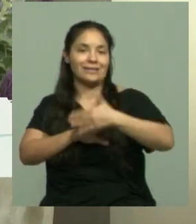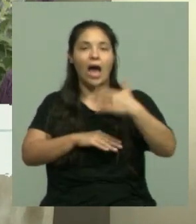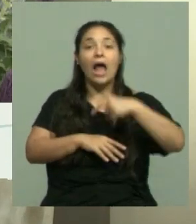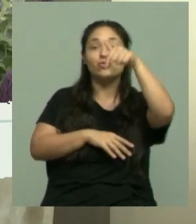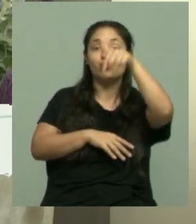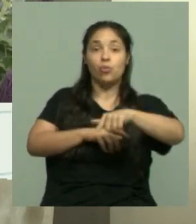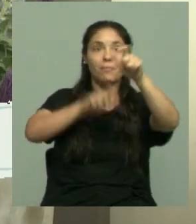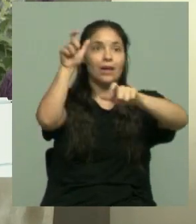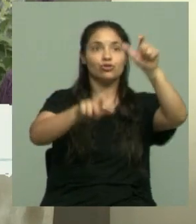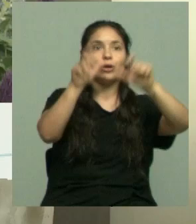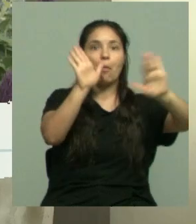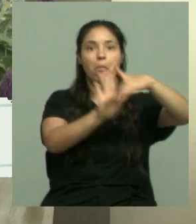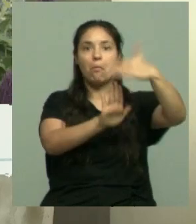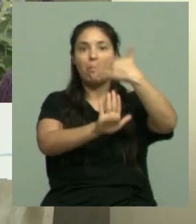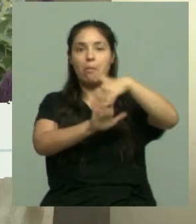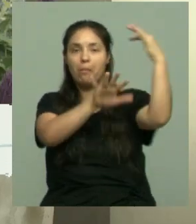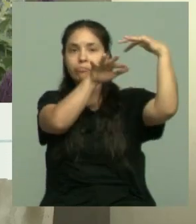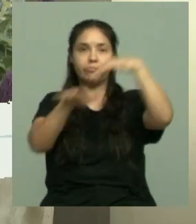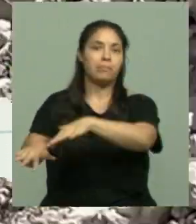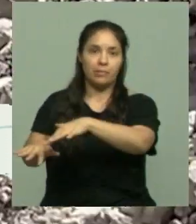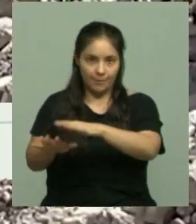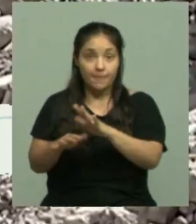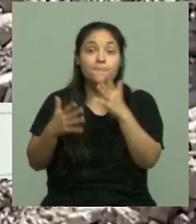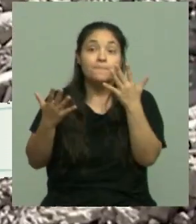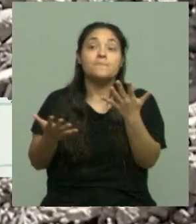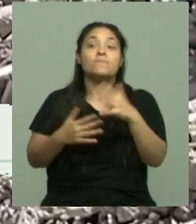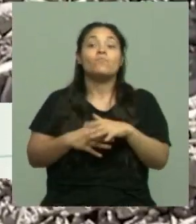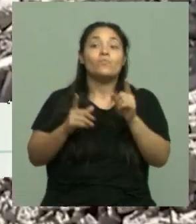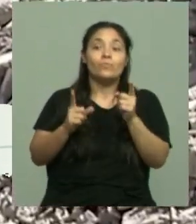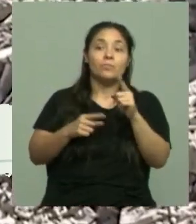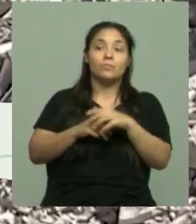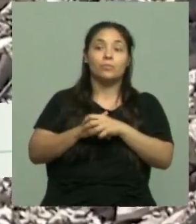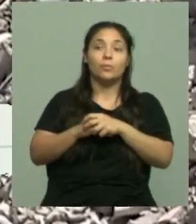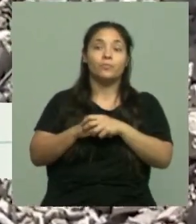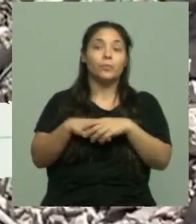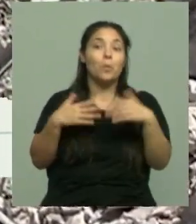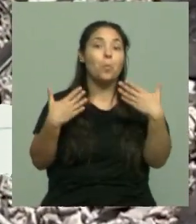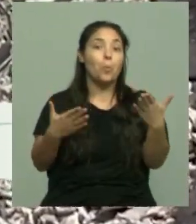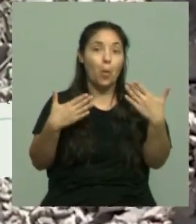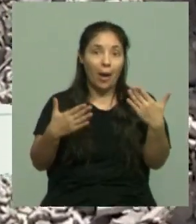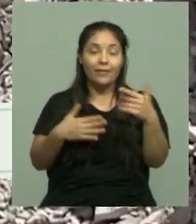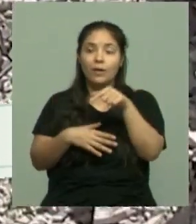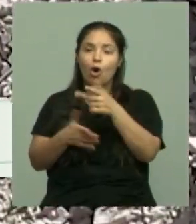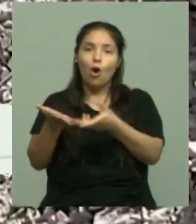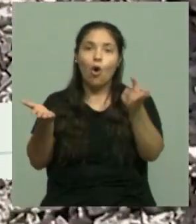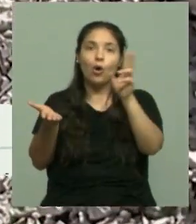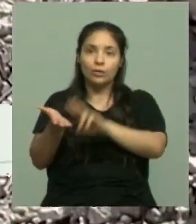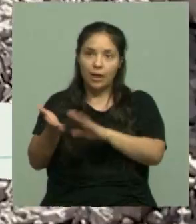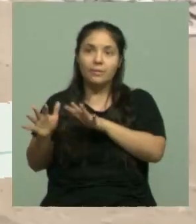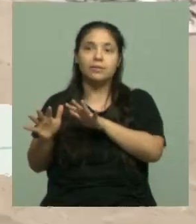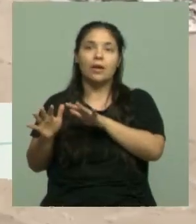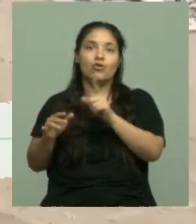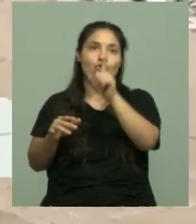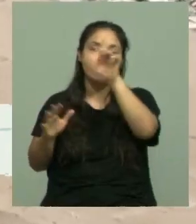y justamente lo que se estaba planteando por parte de autoridades gazatíes era la posibilidad de que se reordenen, de que se reagrupen hacia